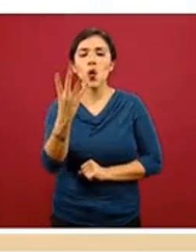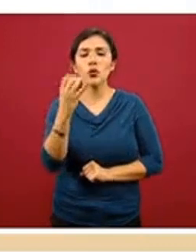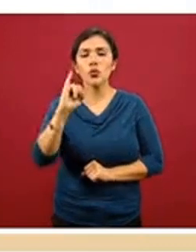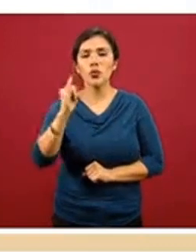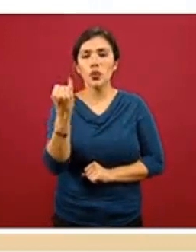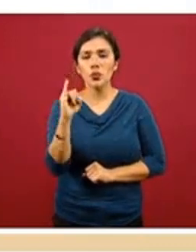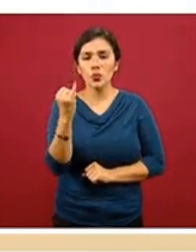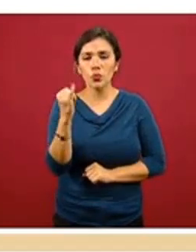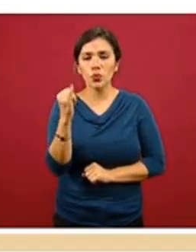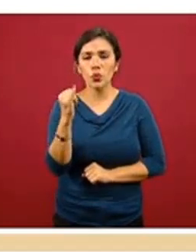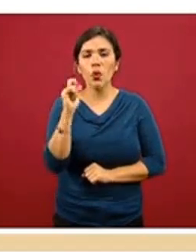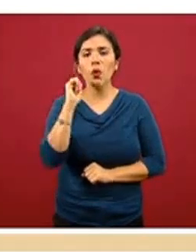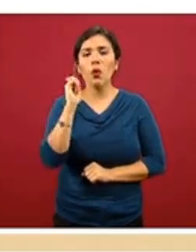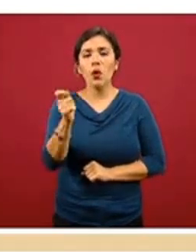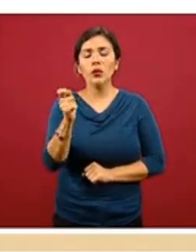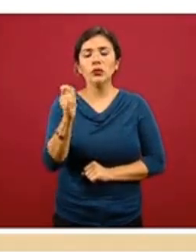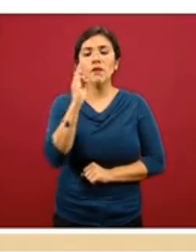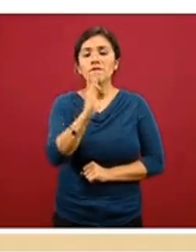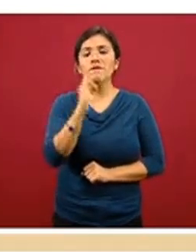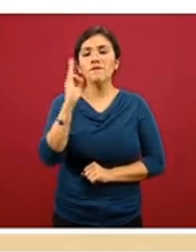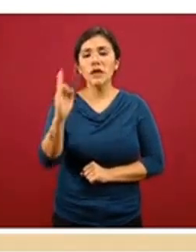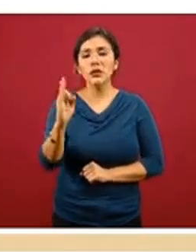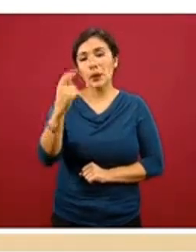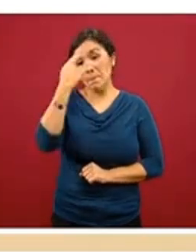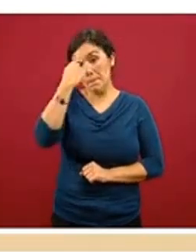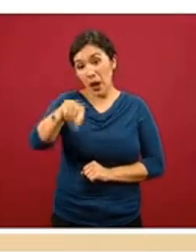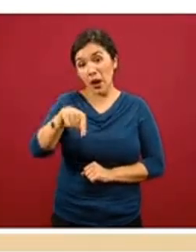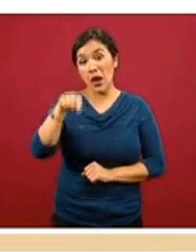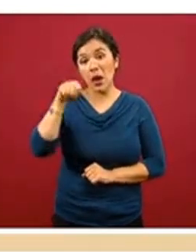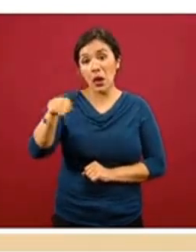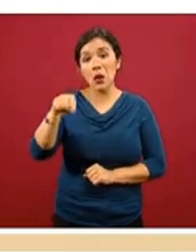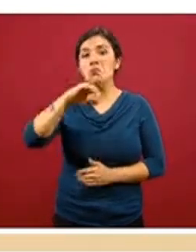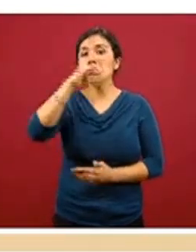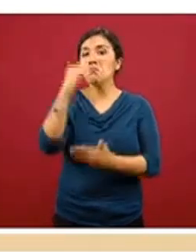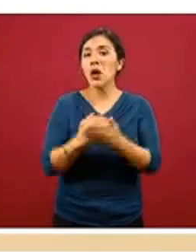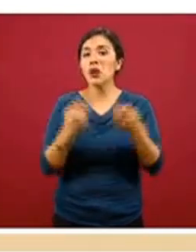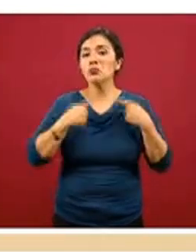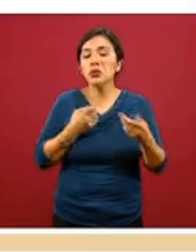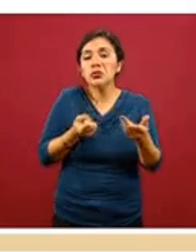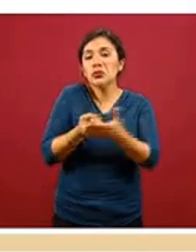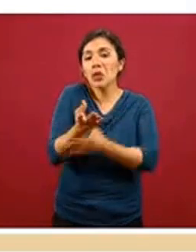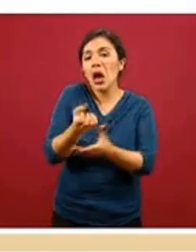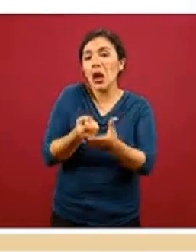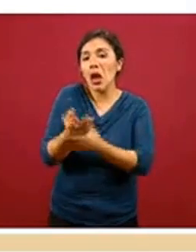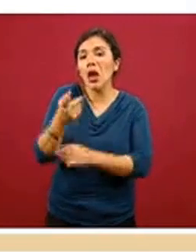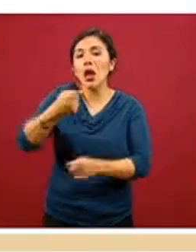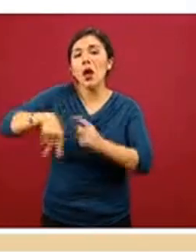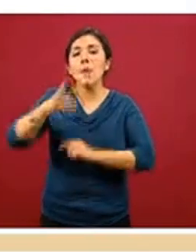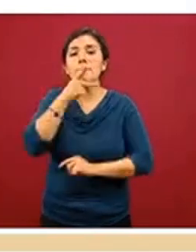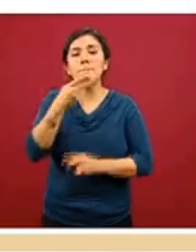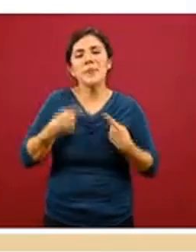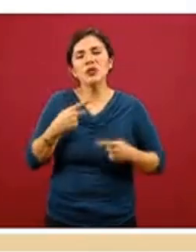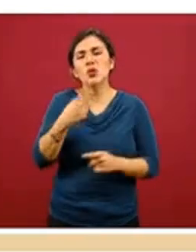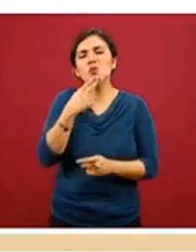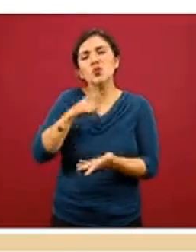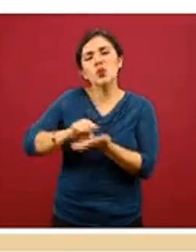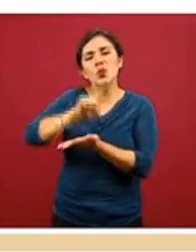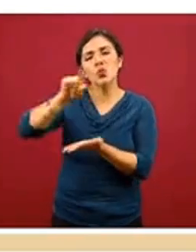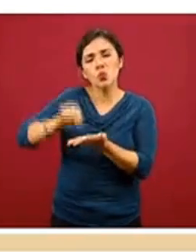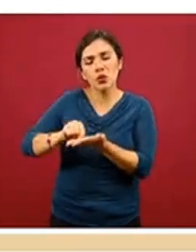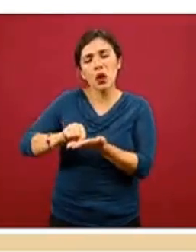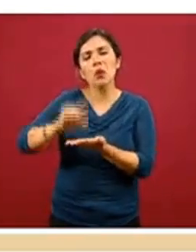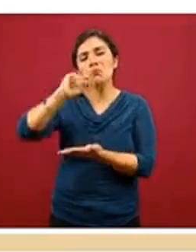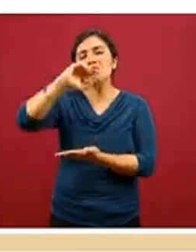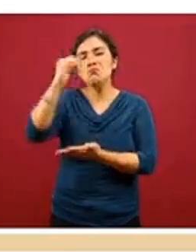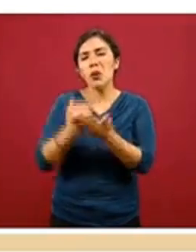de junio fue la fecha en la que menor movilidad había tenido la gente que usa Twitter, un poco